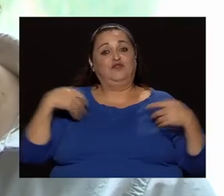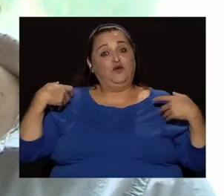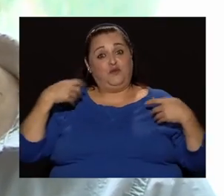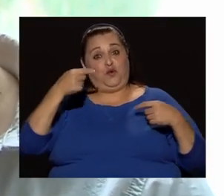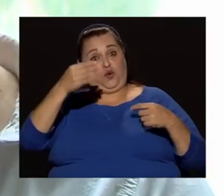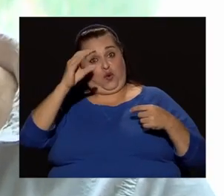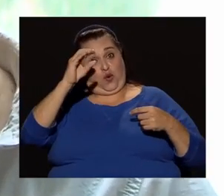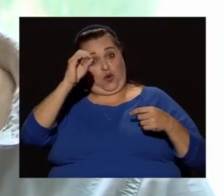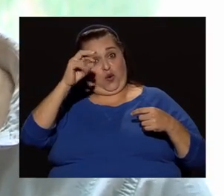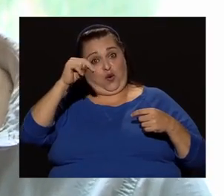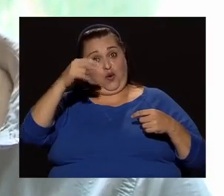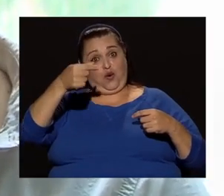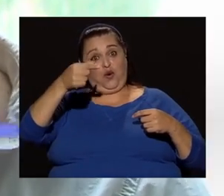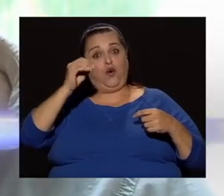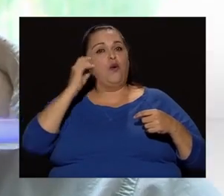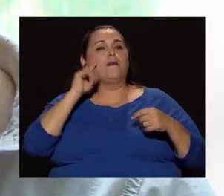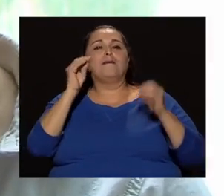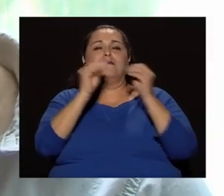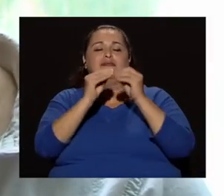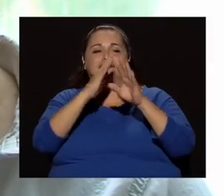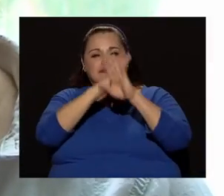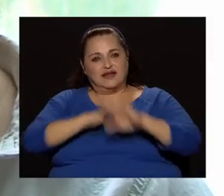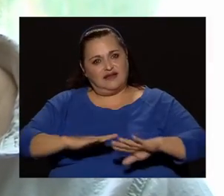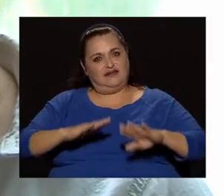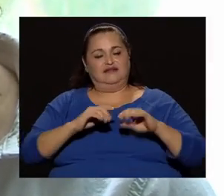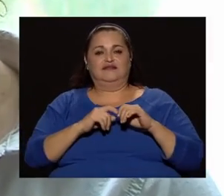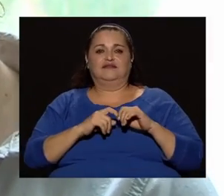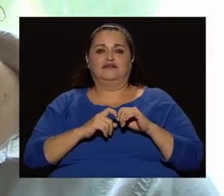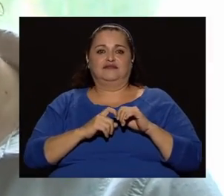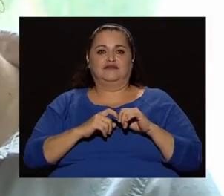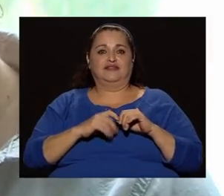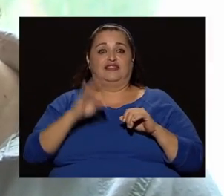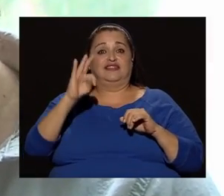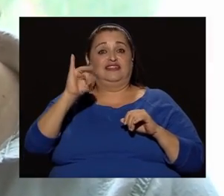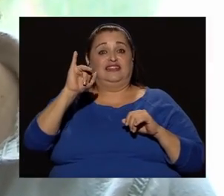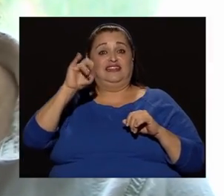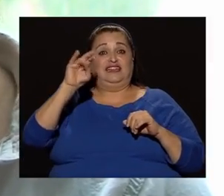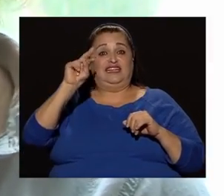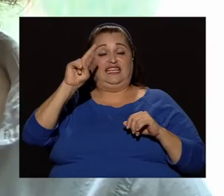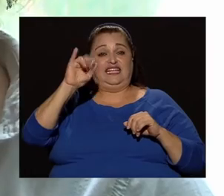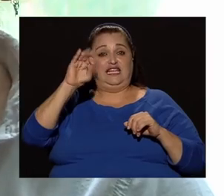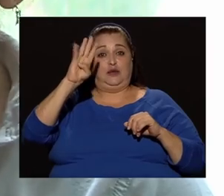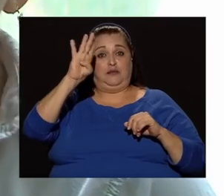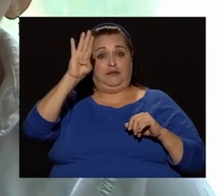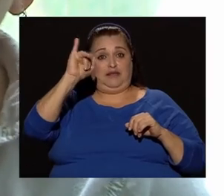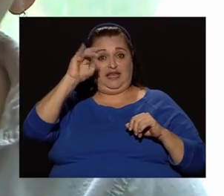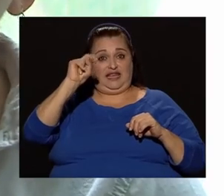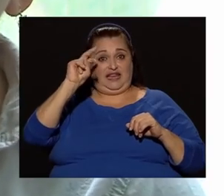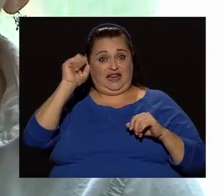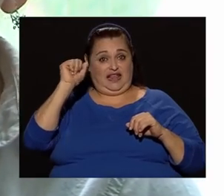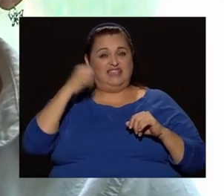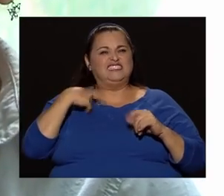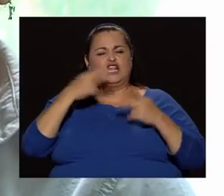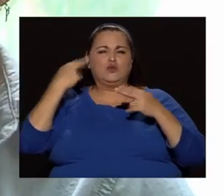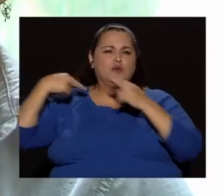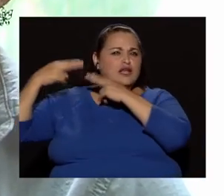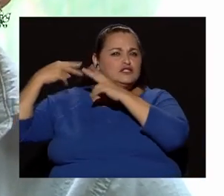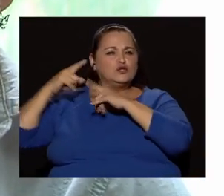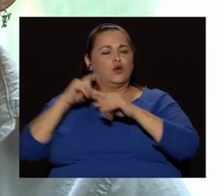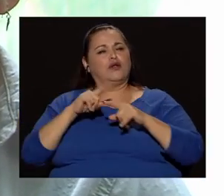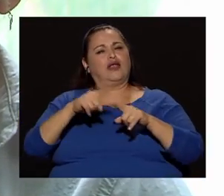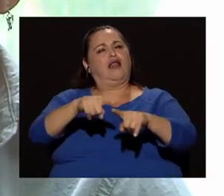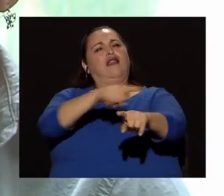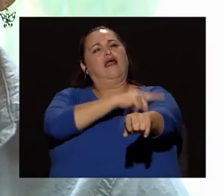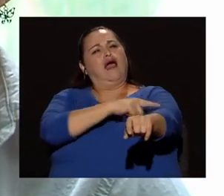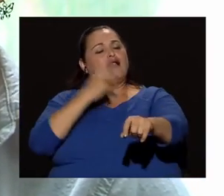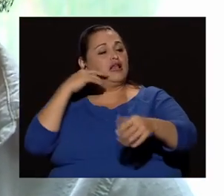una historia bastante larga con el estudio de mamíferos. Esto gracias al trabajo de Bernal